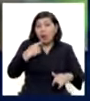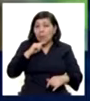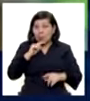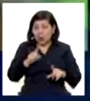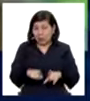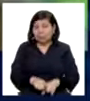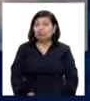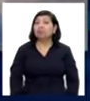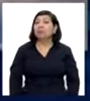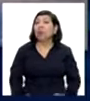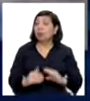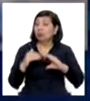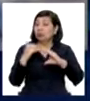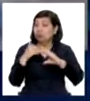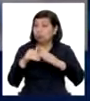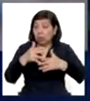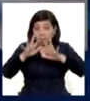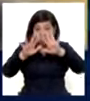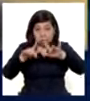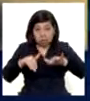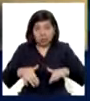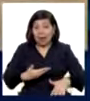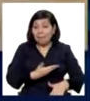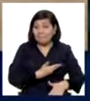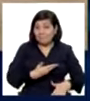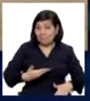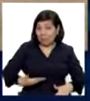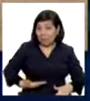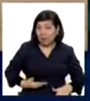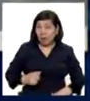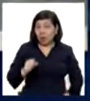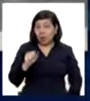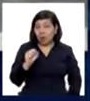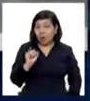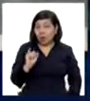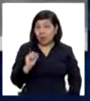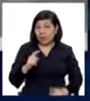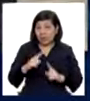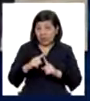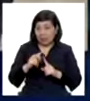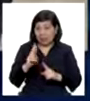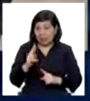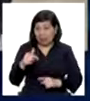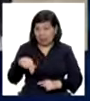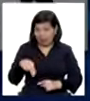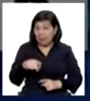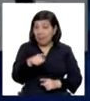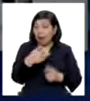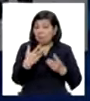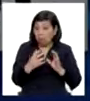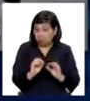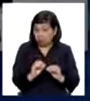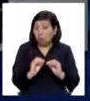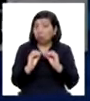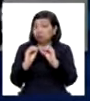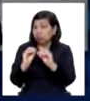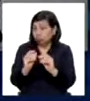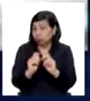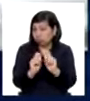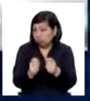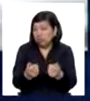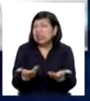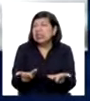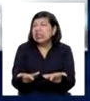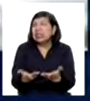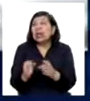Uh-huh. Además, mandamos un oficio que es firmado por la presidenta de los CITRAN, un oficio a cada una de las empresas prestadoras,